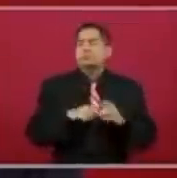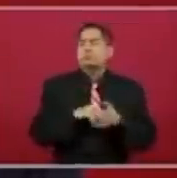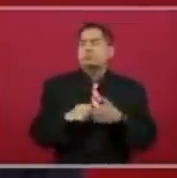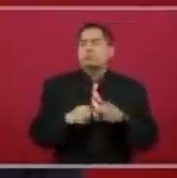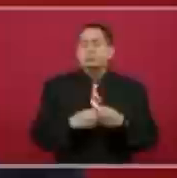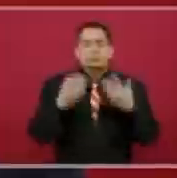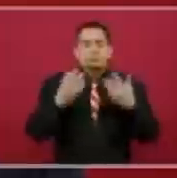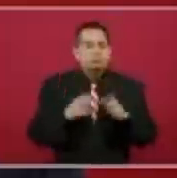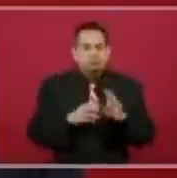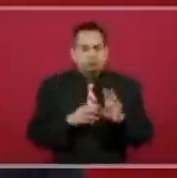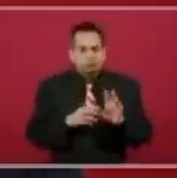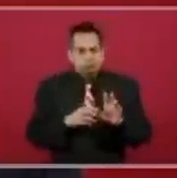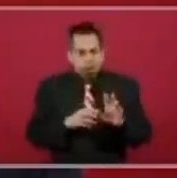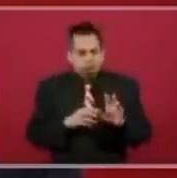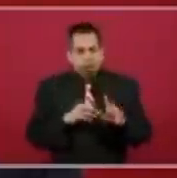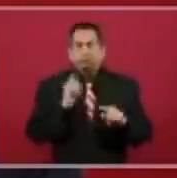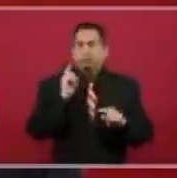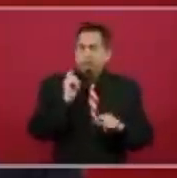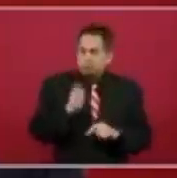incluso